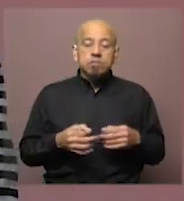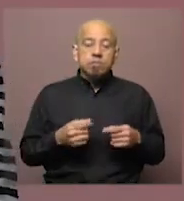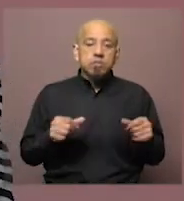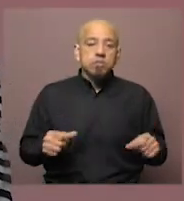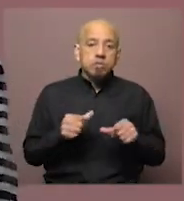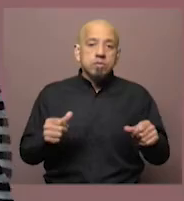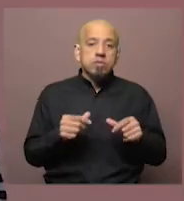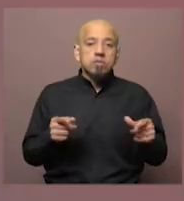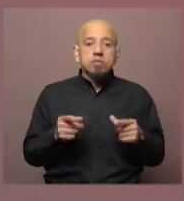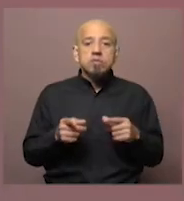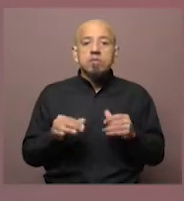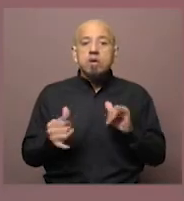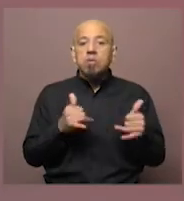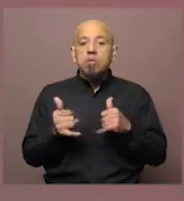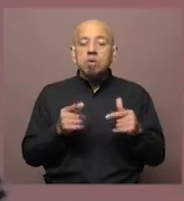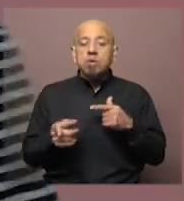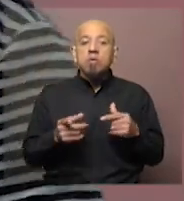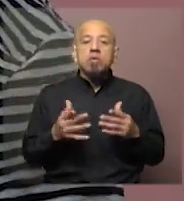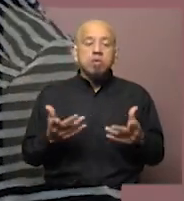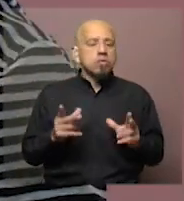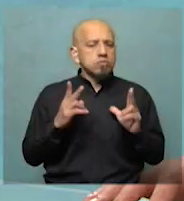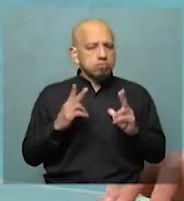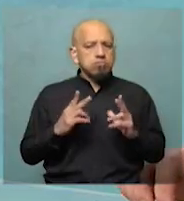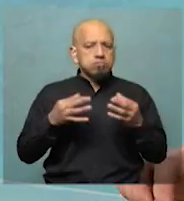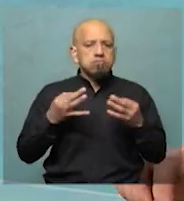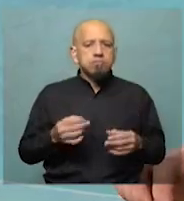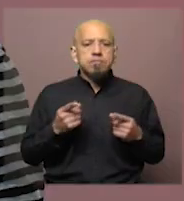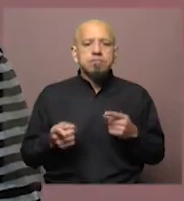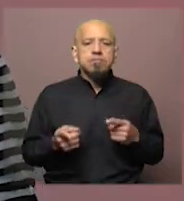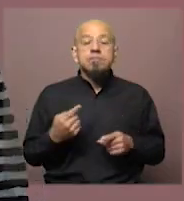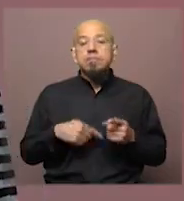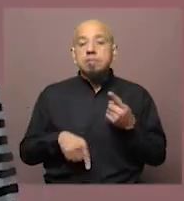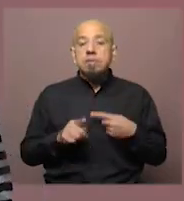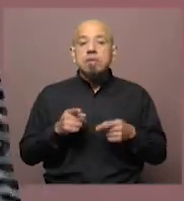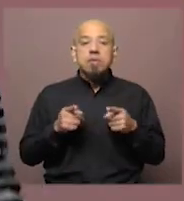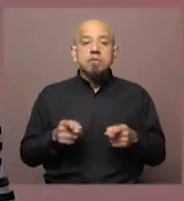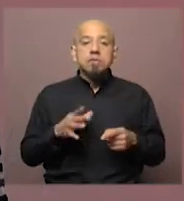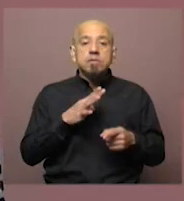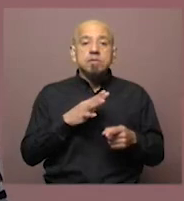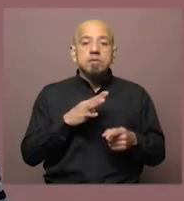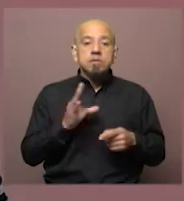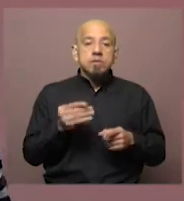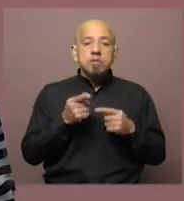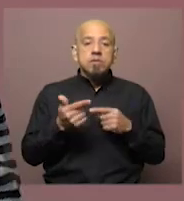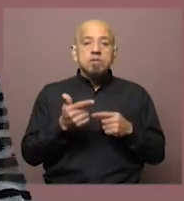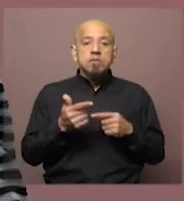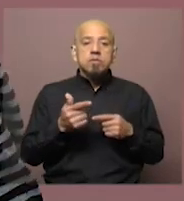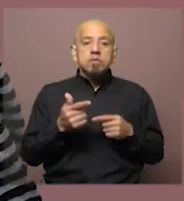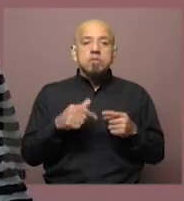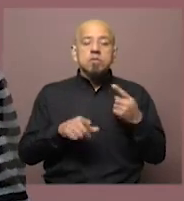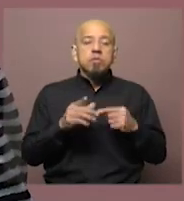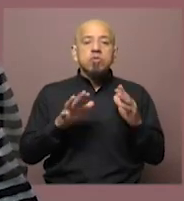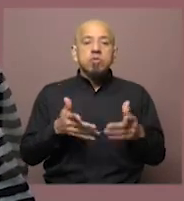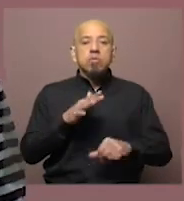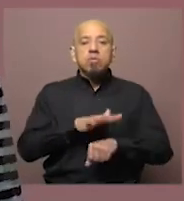en serio, porque el juego es muy serio, jugar es muy serio, en realidad está implícita toda la personalidad. Uno está como en otro tiempo,